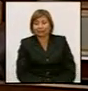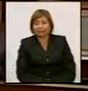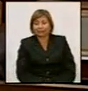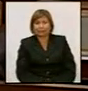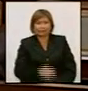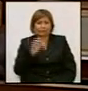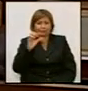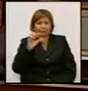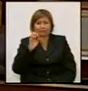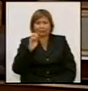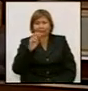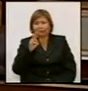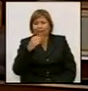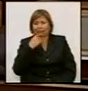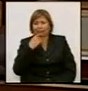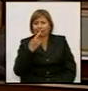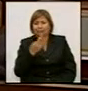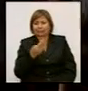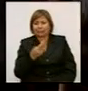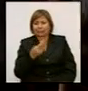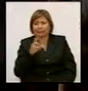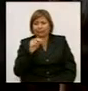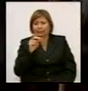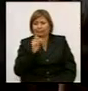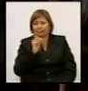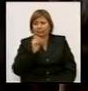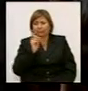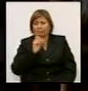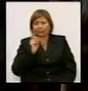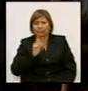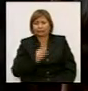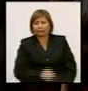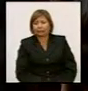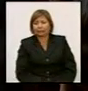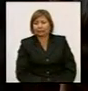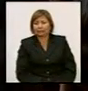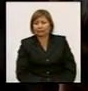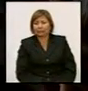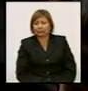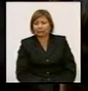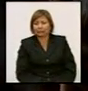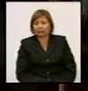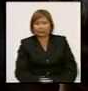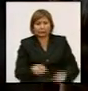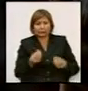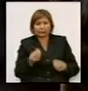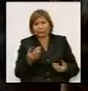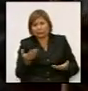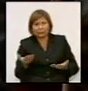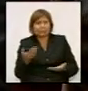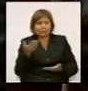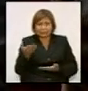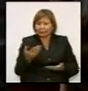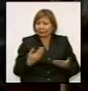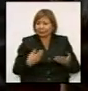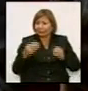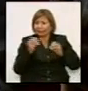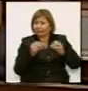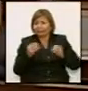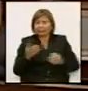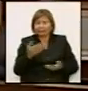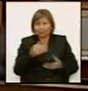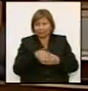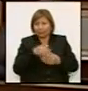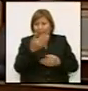Genaro Ledesma declinó y le dijo: no, pero ¿cómo? Si se estoy poniendo los votos.